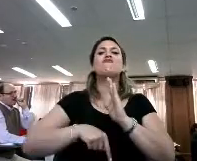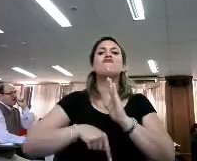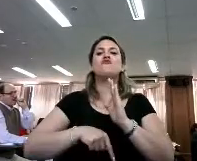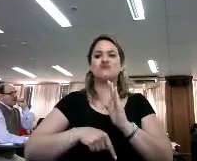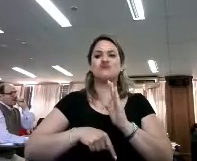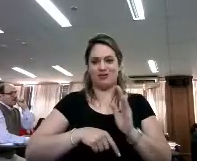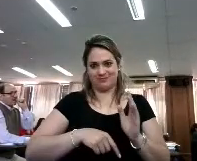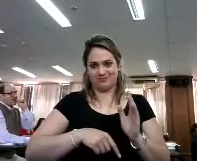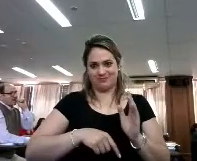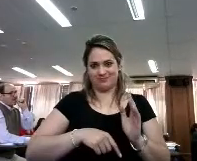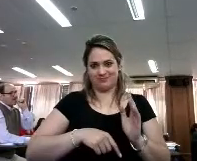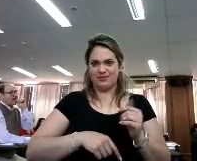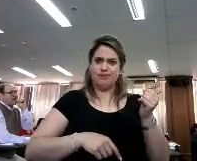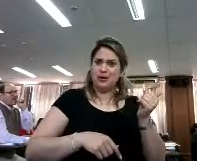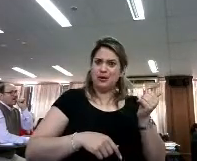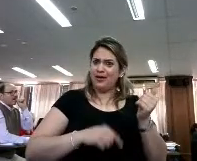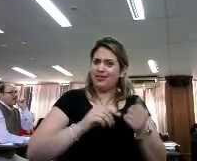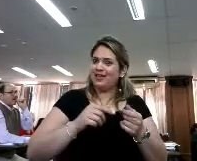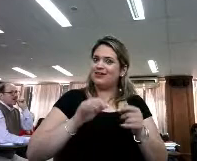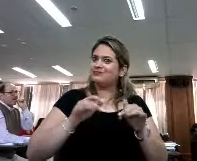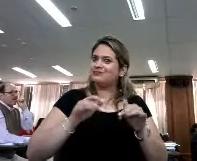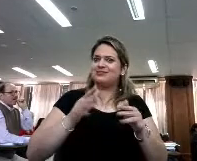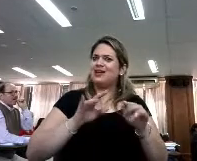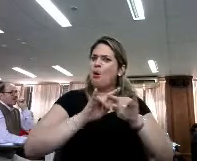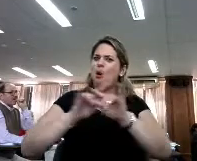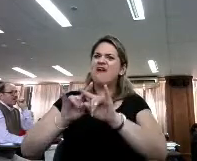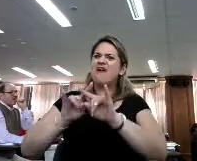¿Qué es lo que está haciendo allí la plataforma? Pues